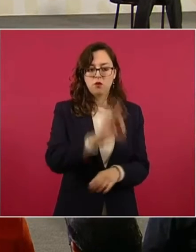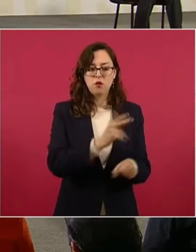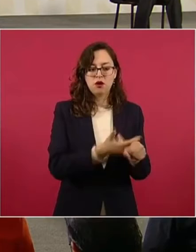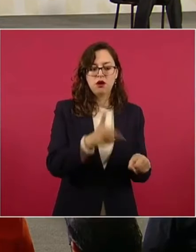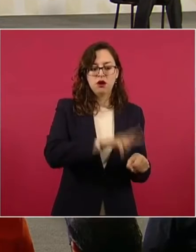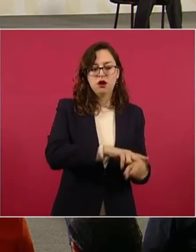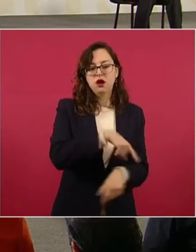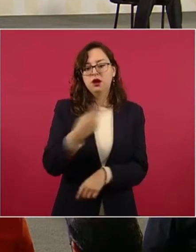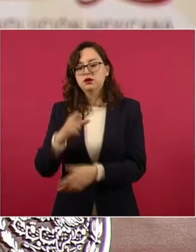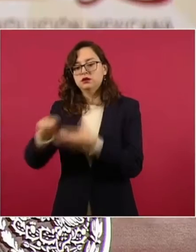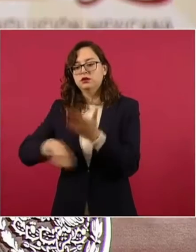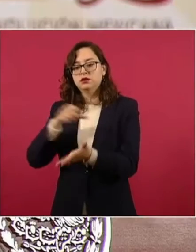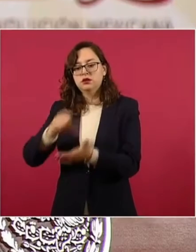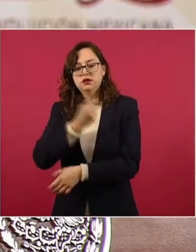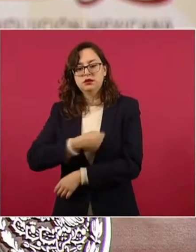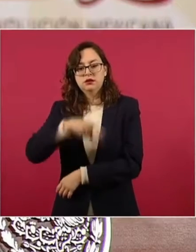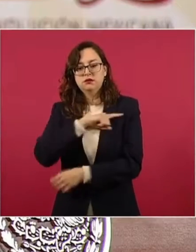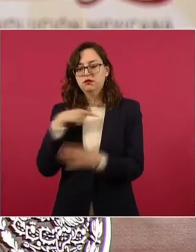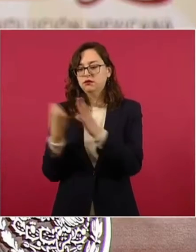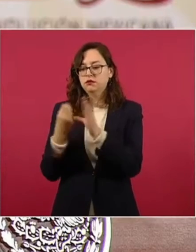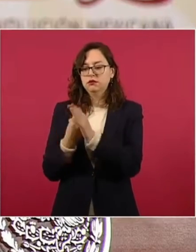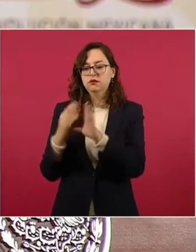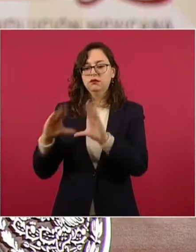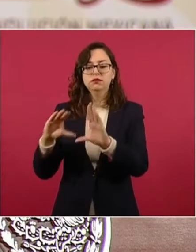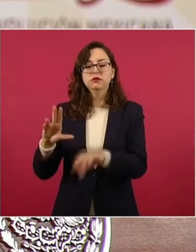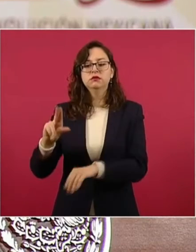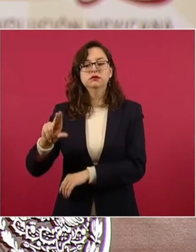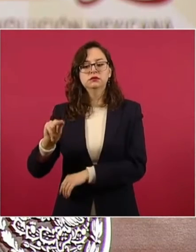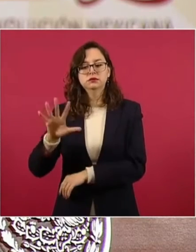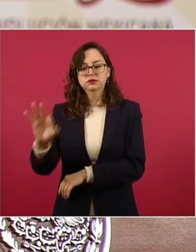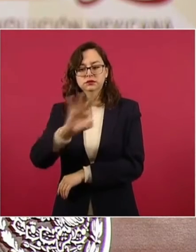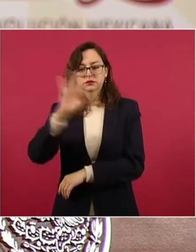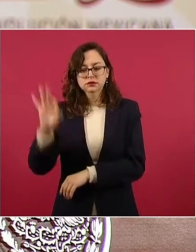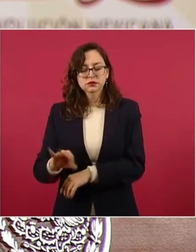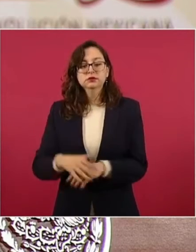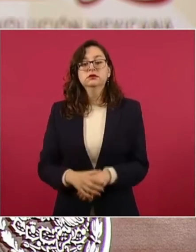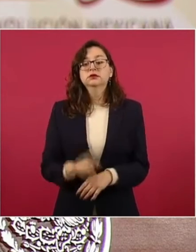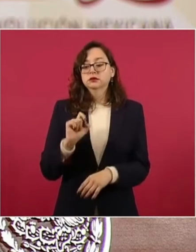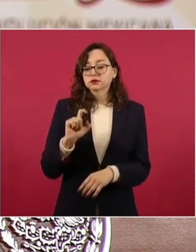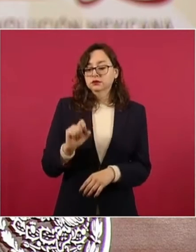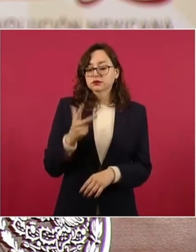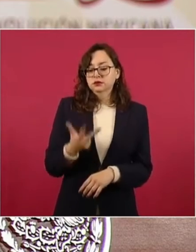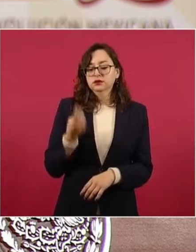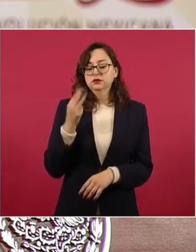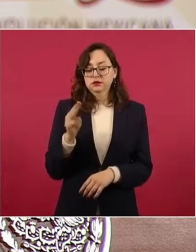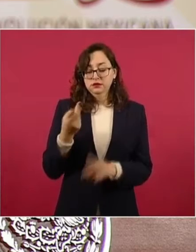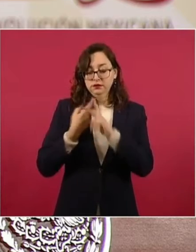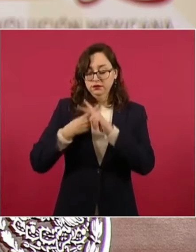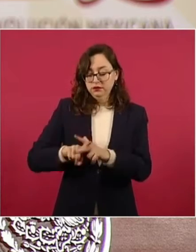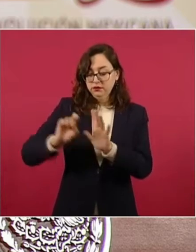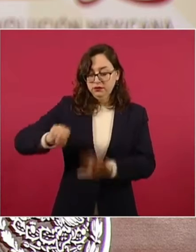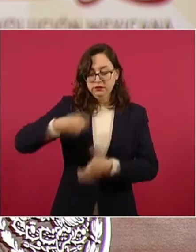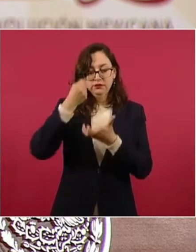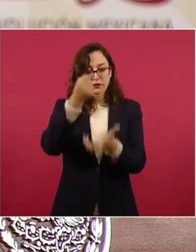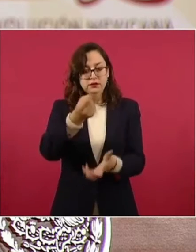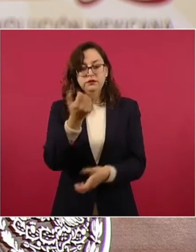en centros de salud en el primer nivel. Y en cuanto a infraestructura, desde el 28 de mayo se han invertido 50 millones de pesos